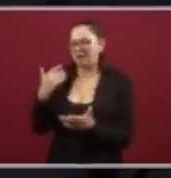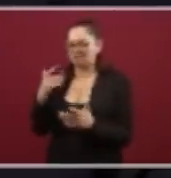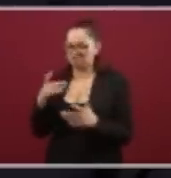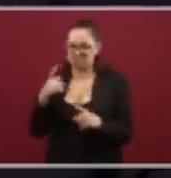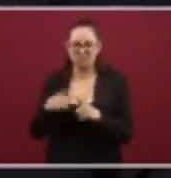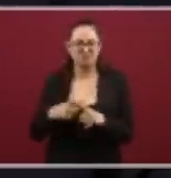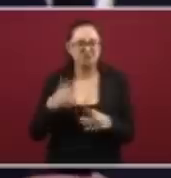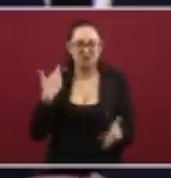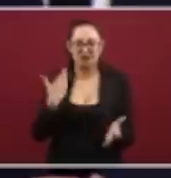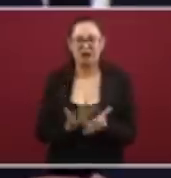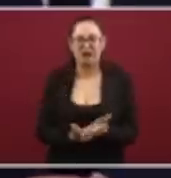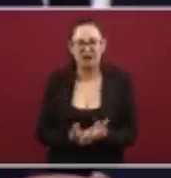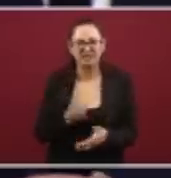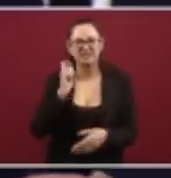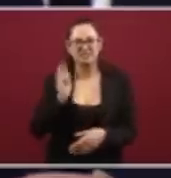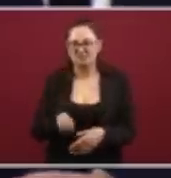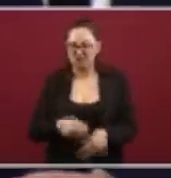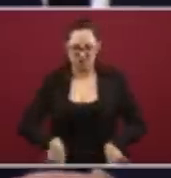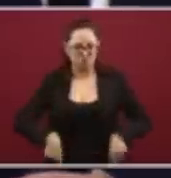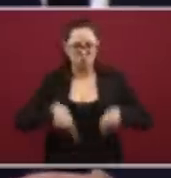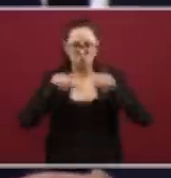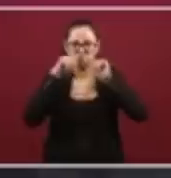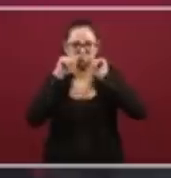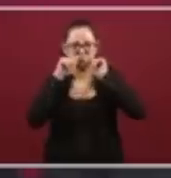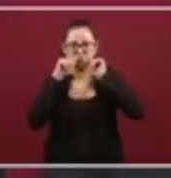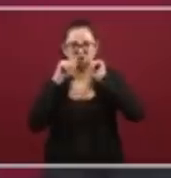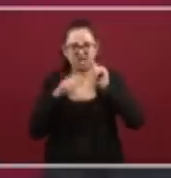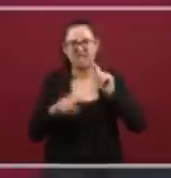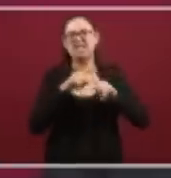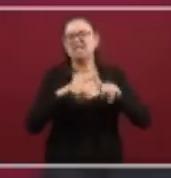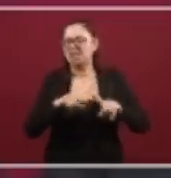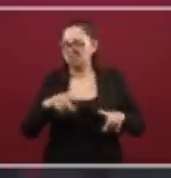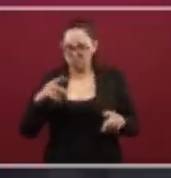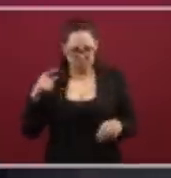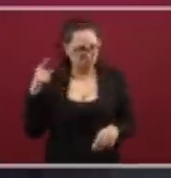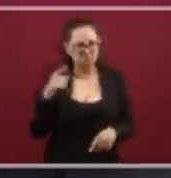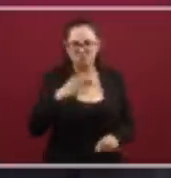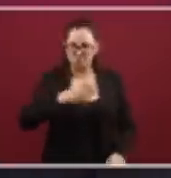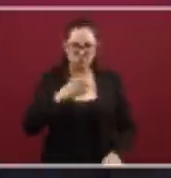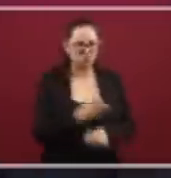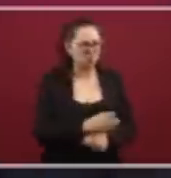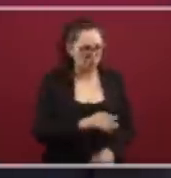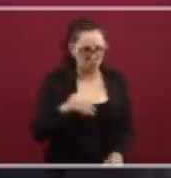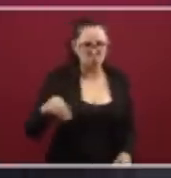desee éste caiga quien caiga este